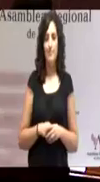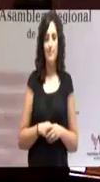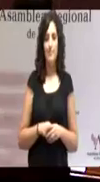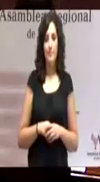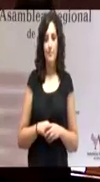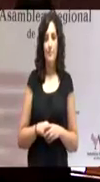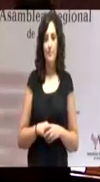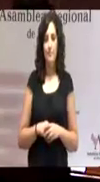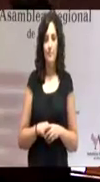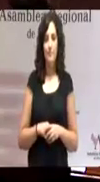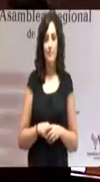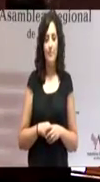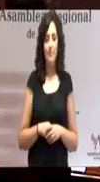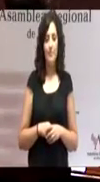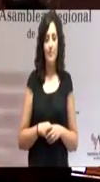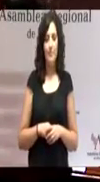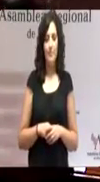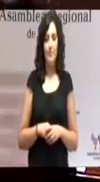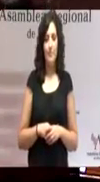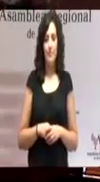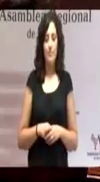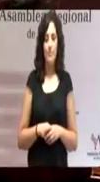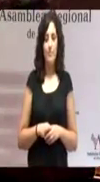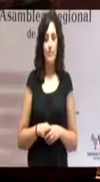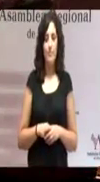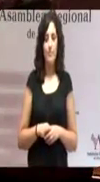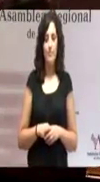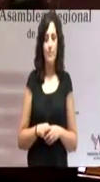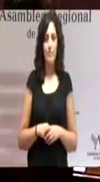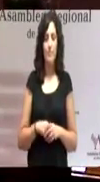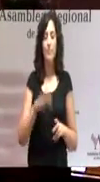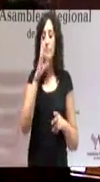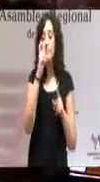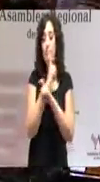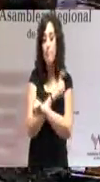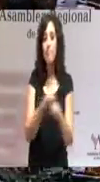Anuncio.